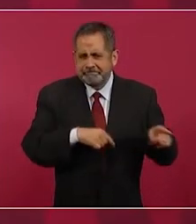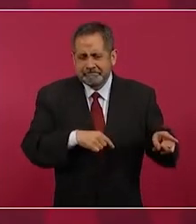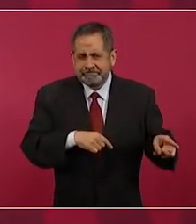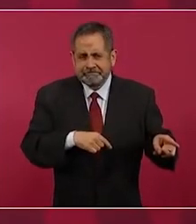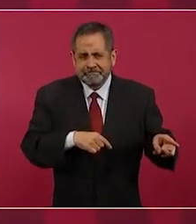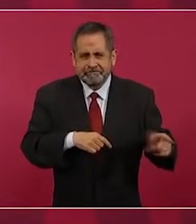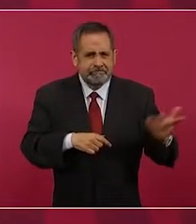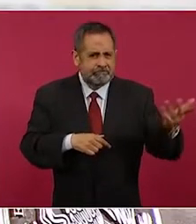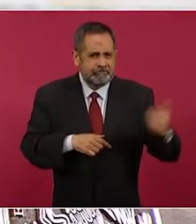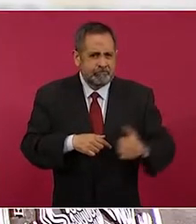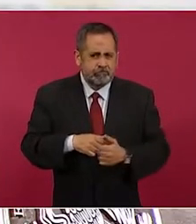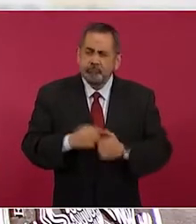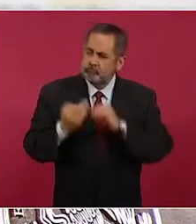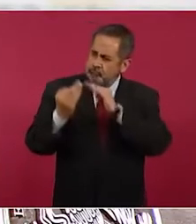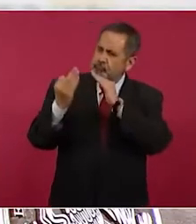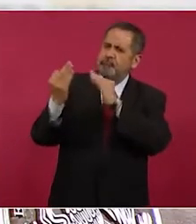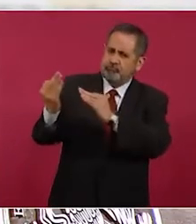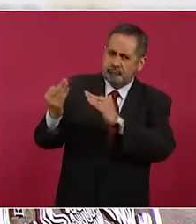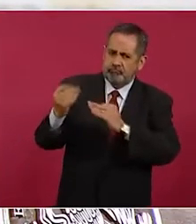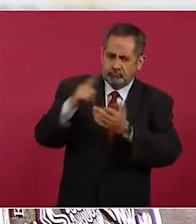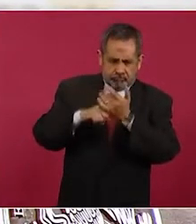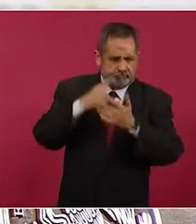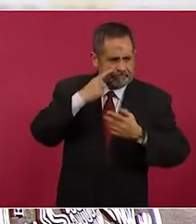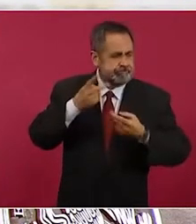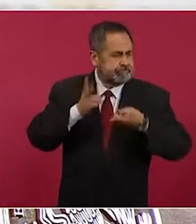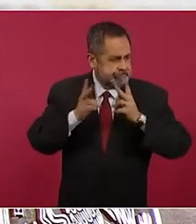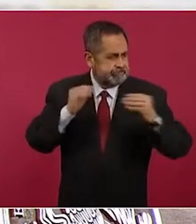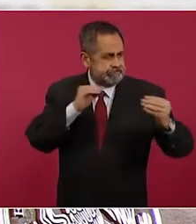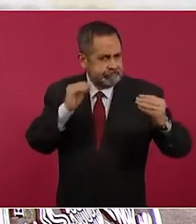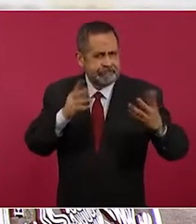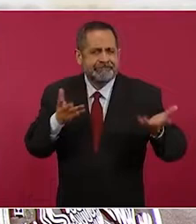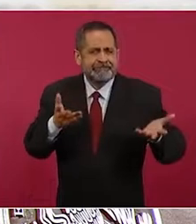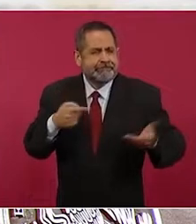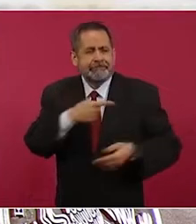de no dar la cara y de no